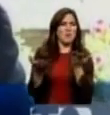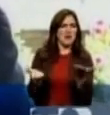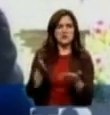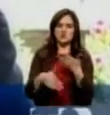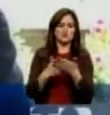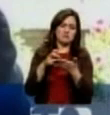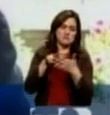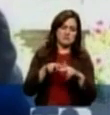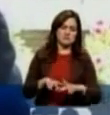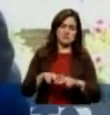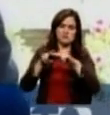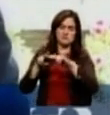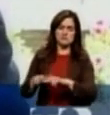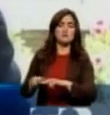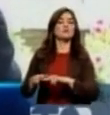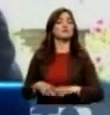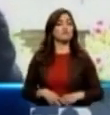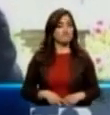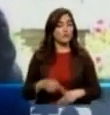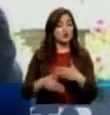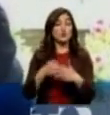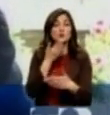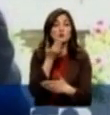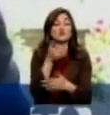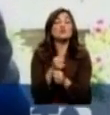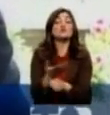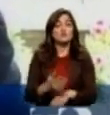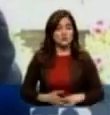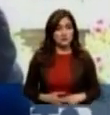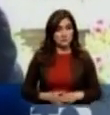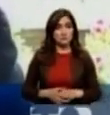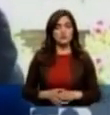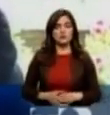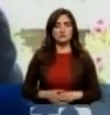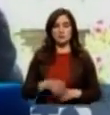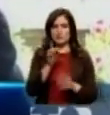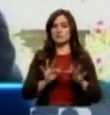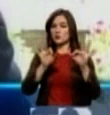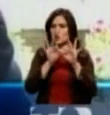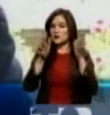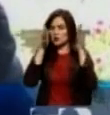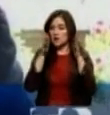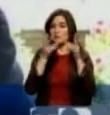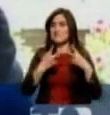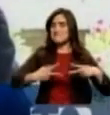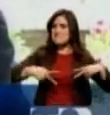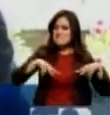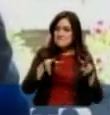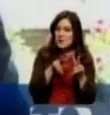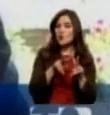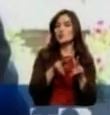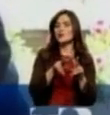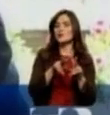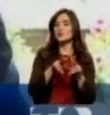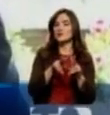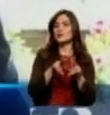mismo se está llevando a cabo este proceso. También tenemos que tener en cuenta que las cifras tienen que